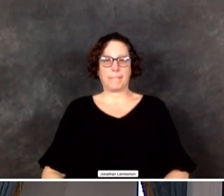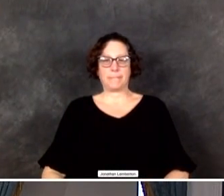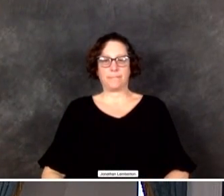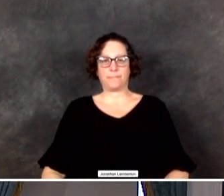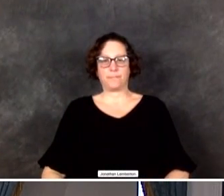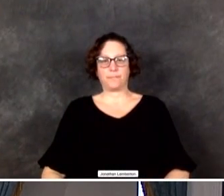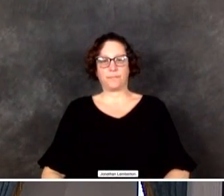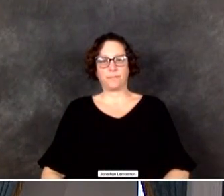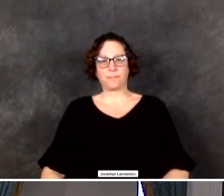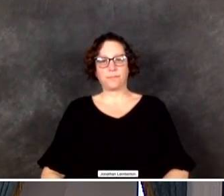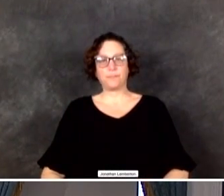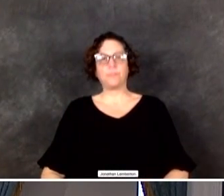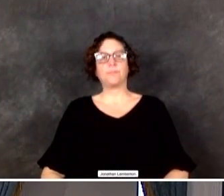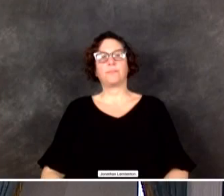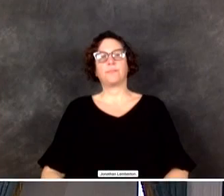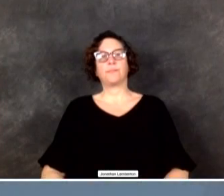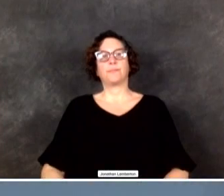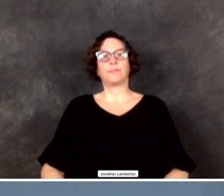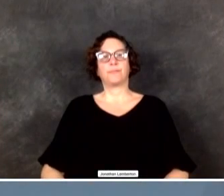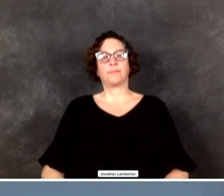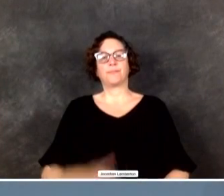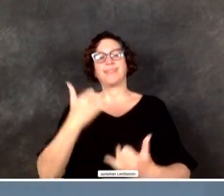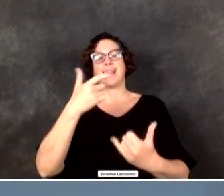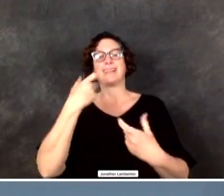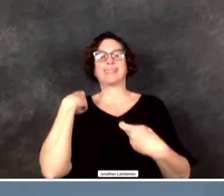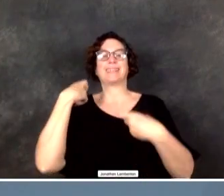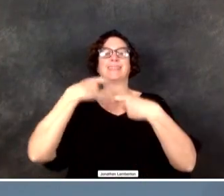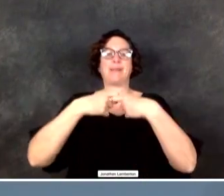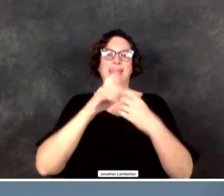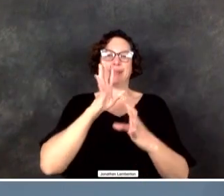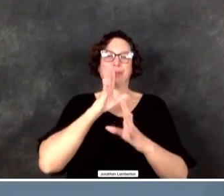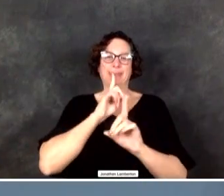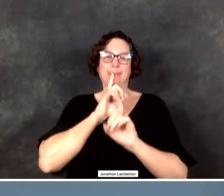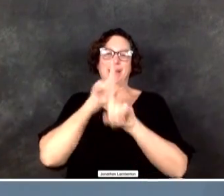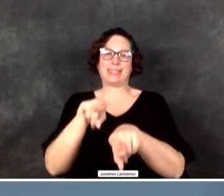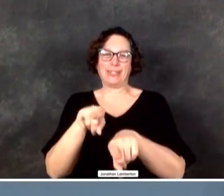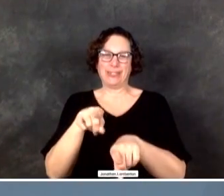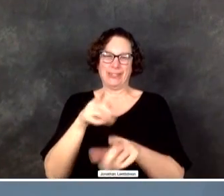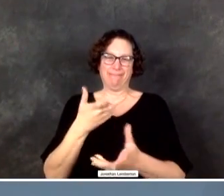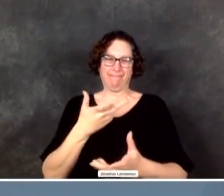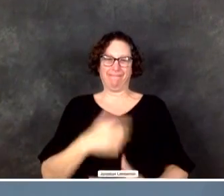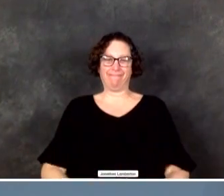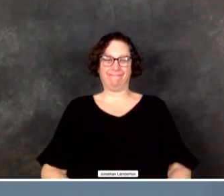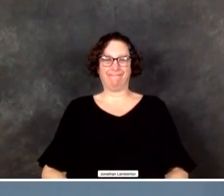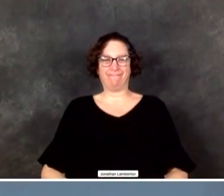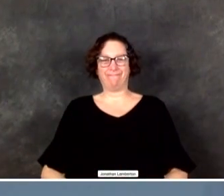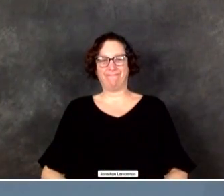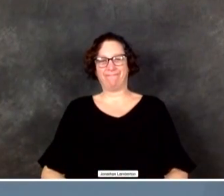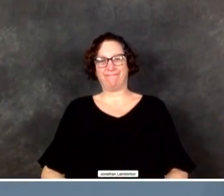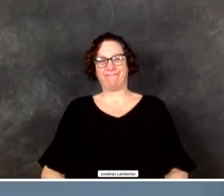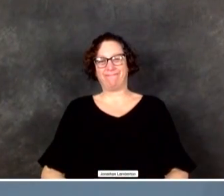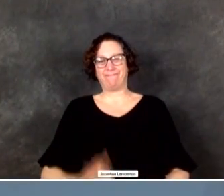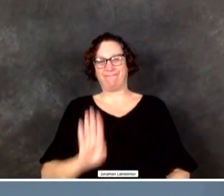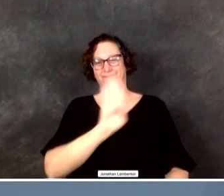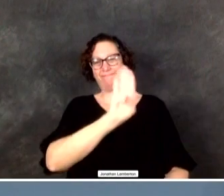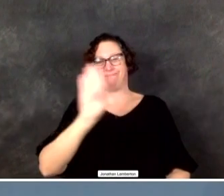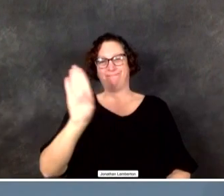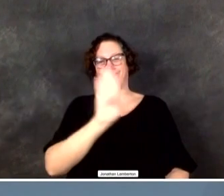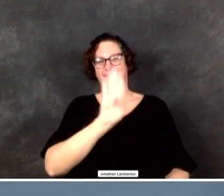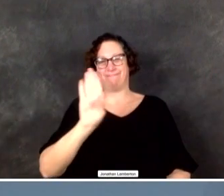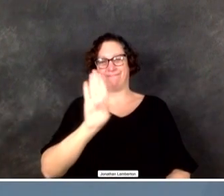buena pregunta. Sin embargo, quiero que los padres de familia reconozcan que no están solos en este